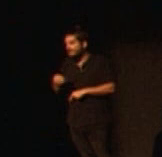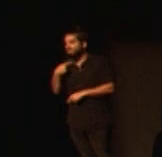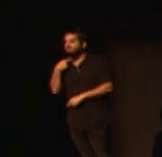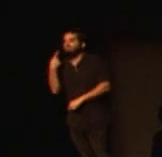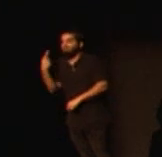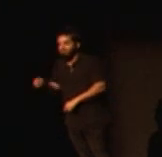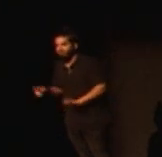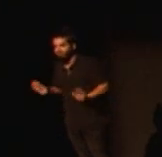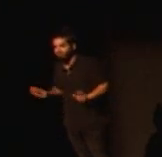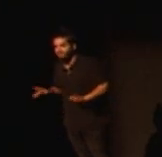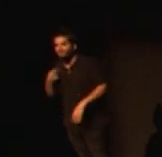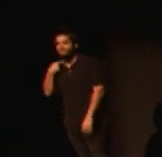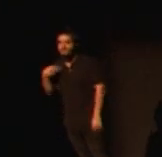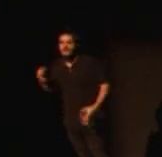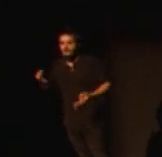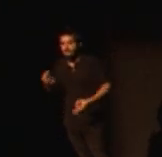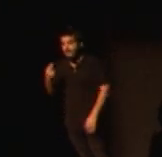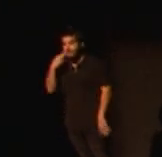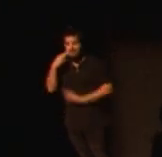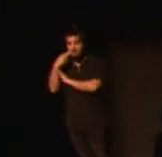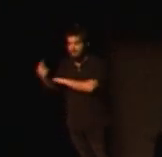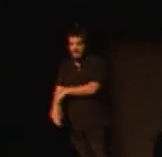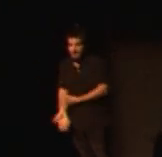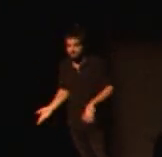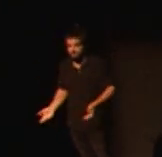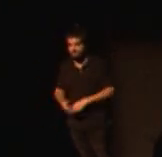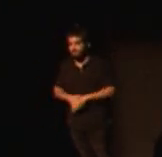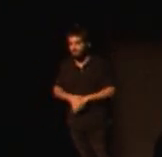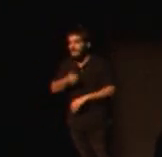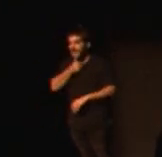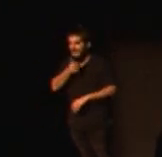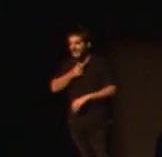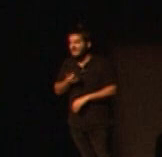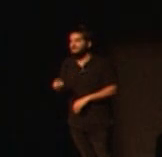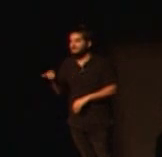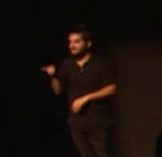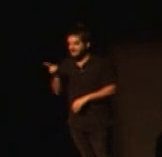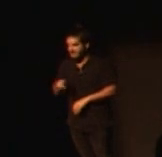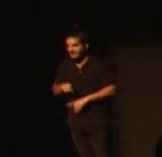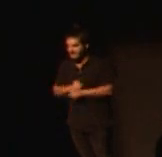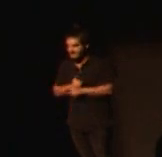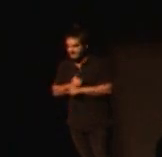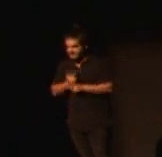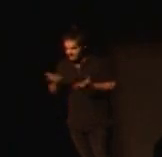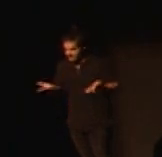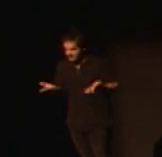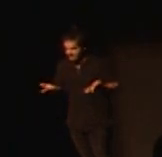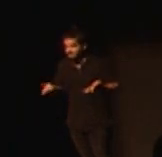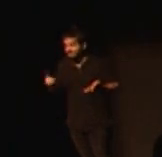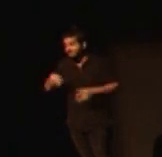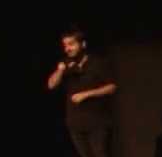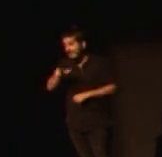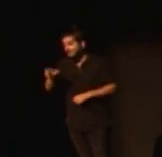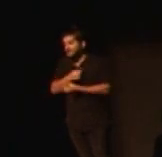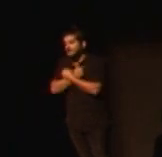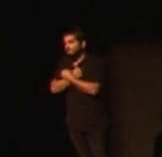pues seguramente miedos, he perdido la paciencia más de una vez y he perdido a gente muy, muy querida en el camino.